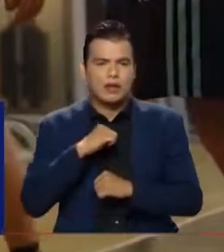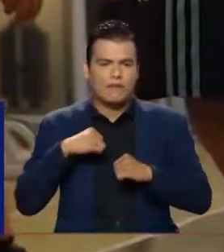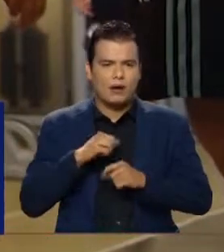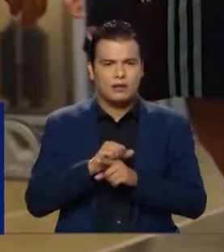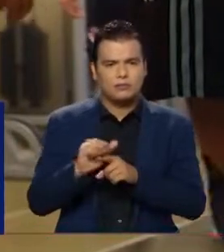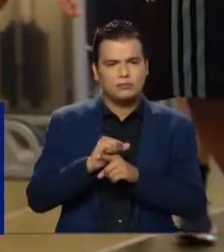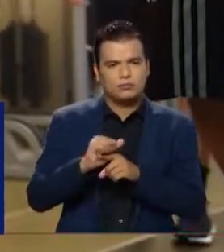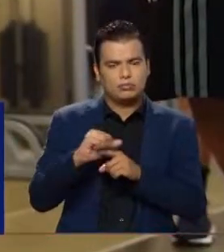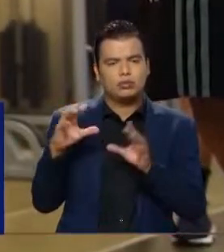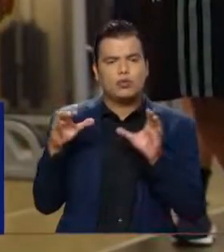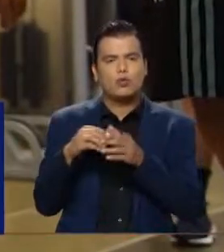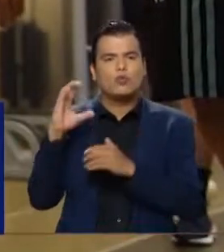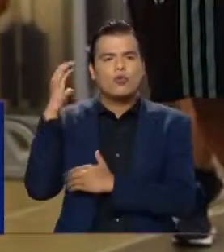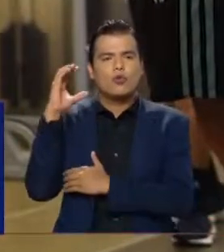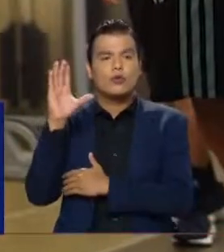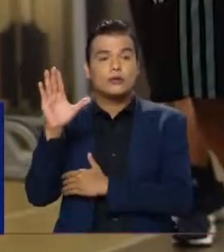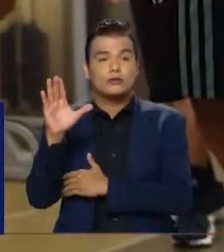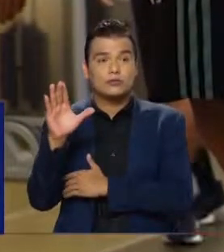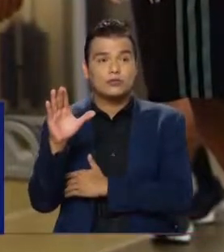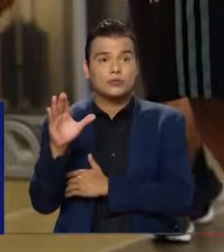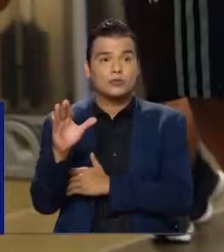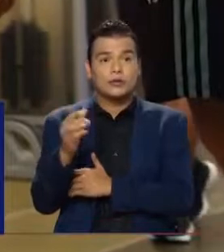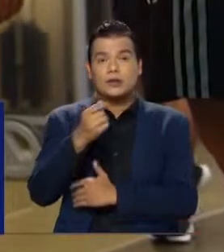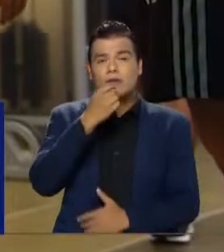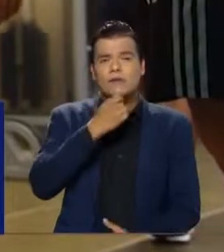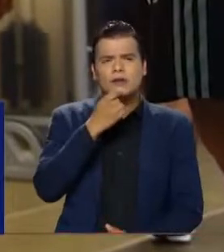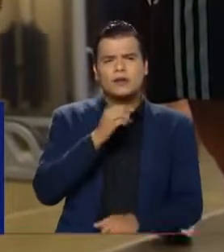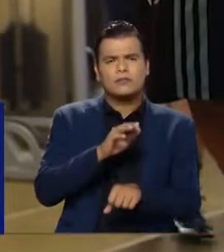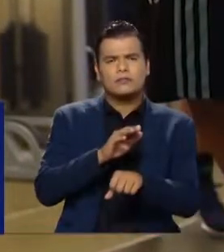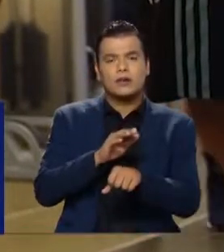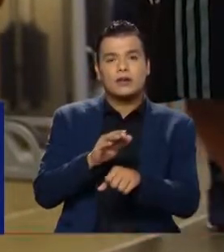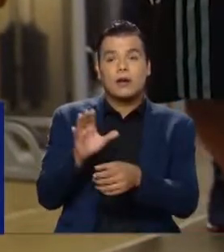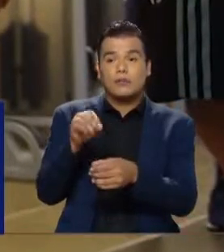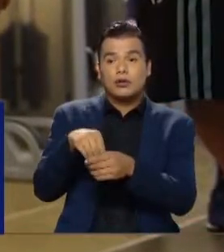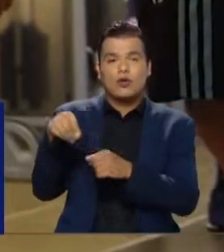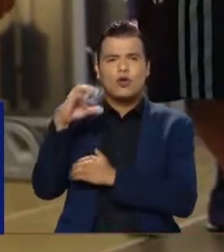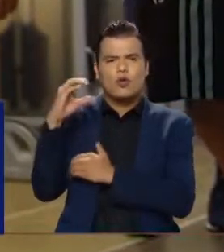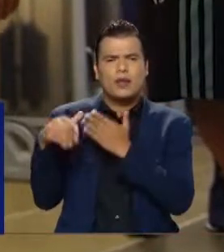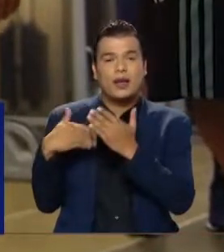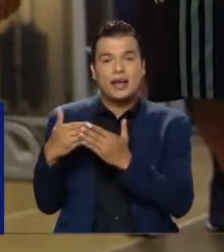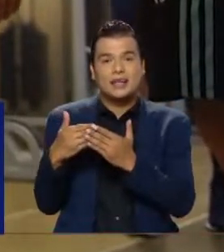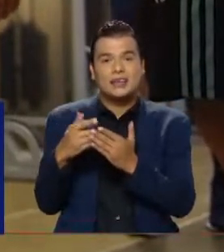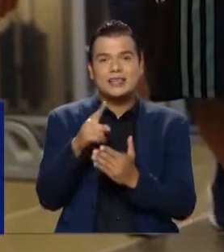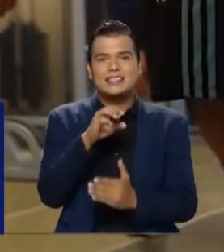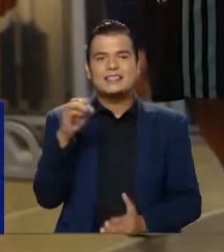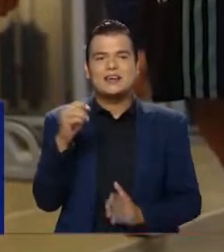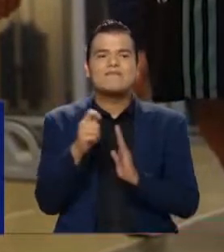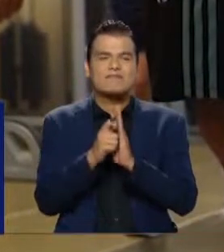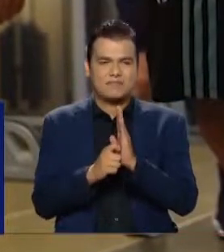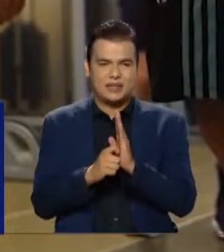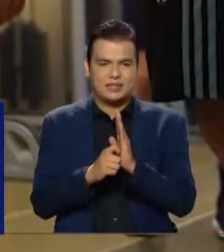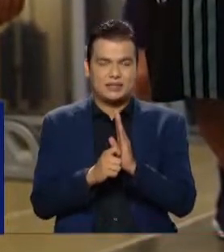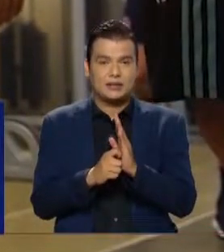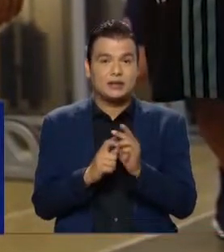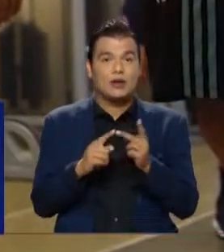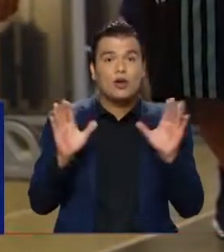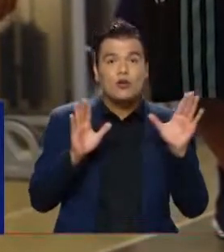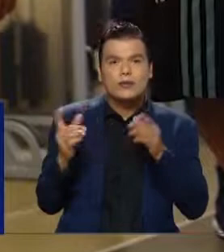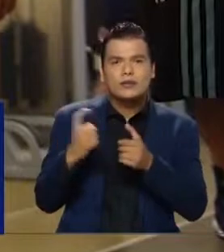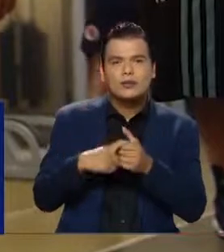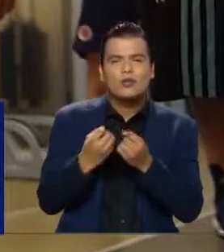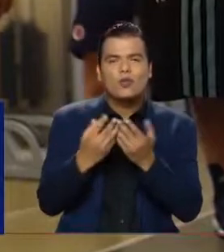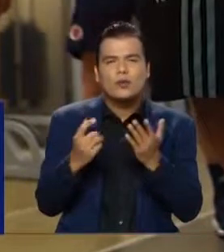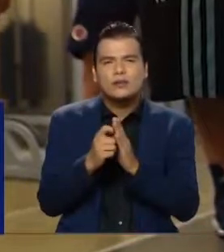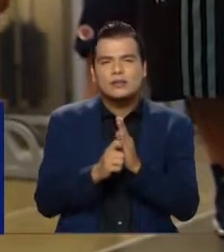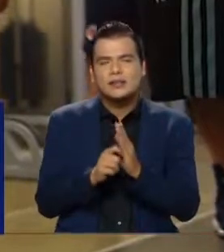la selección de Néstor Lorenzo. Atención que Falcao completó 100 partidos con la selección Colombia. El escalafón lo tienen Ospina